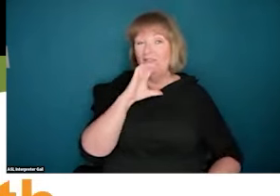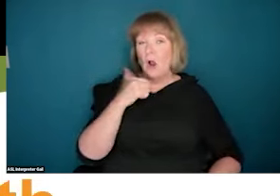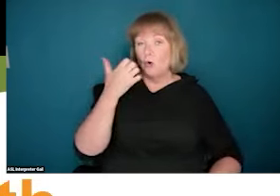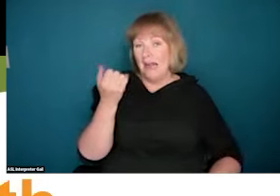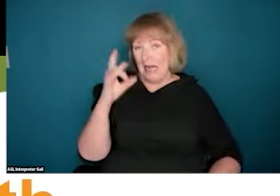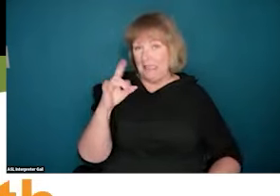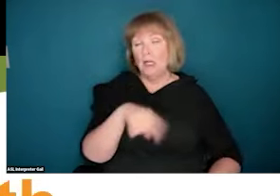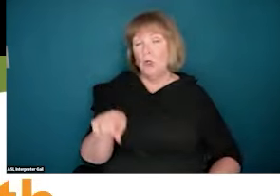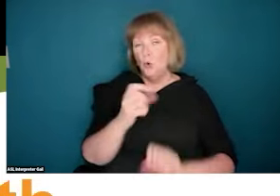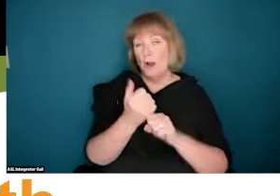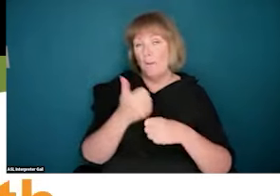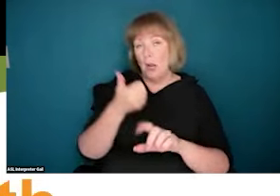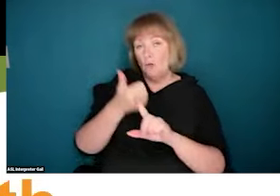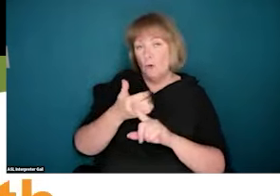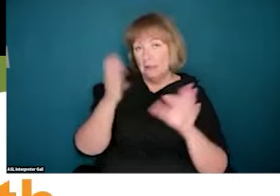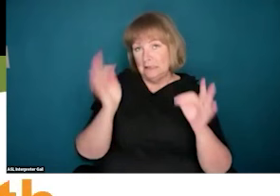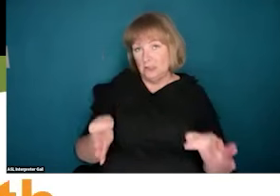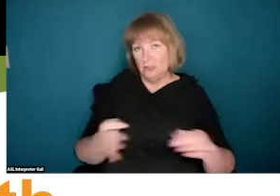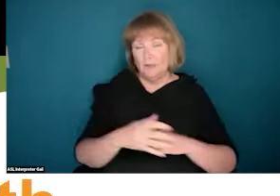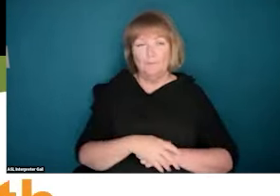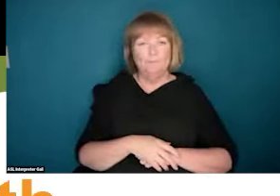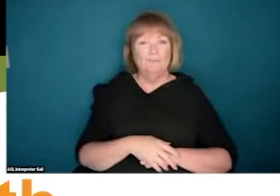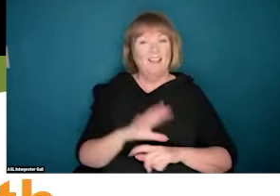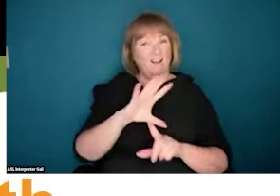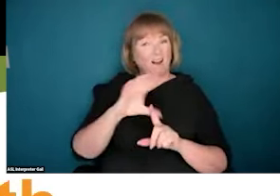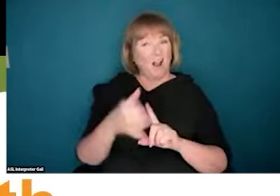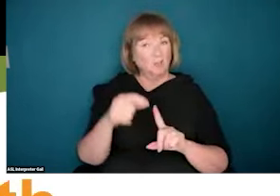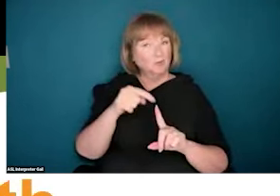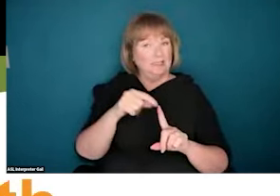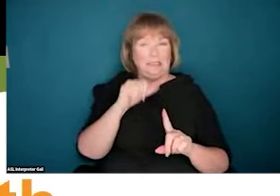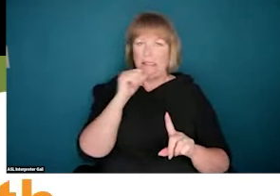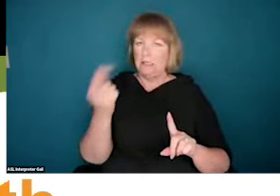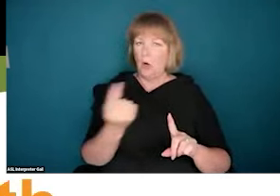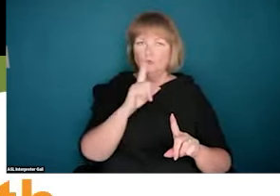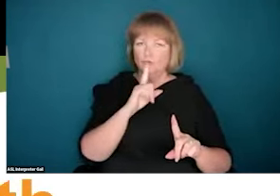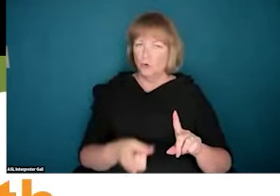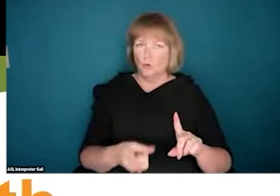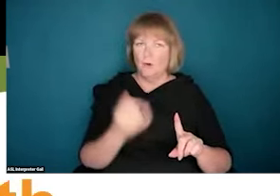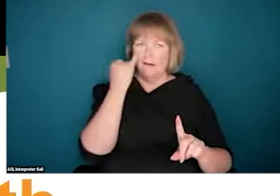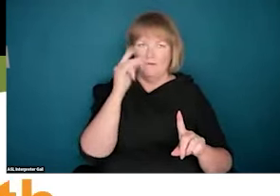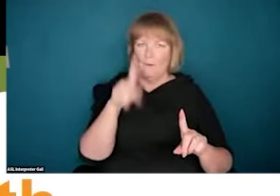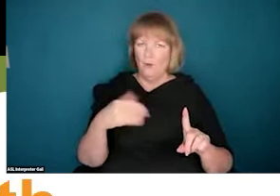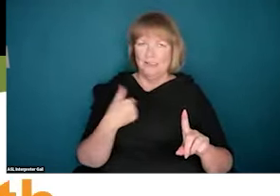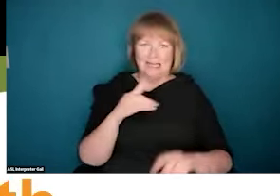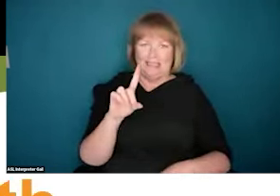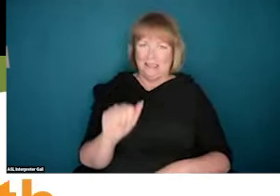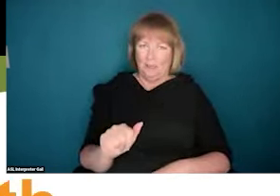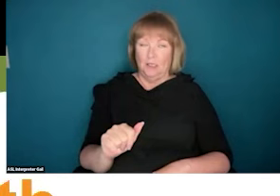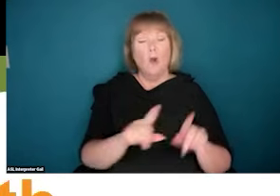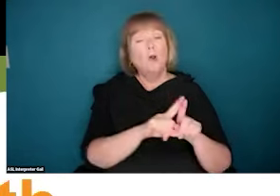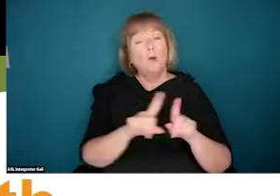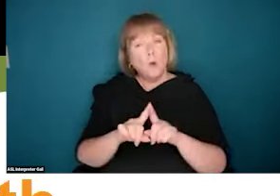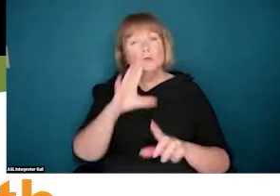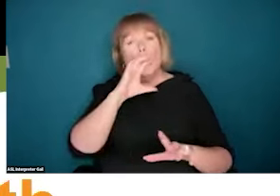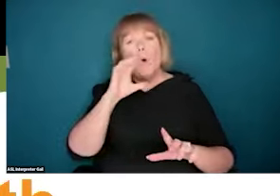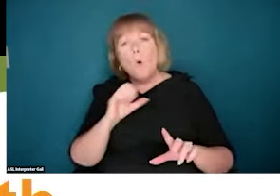que todo el mundo es competitivo a la edad de 18 y culturalmente esto no es el caso, con lo contrario, con las